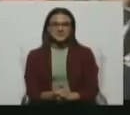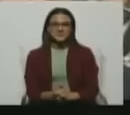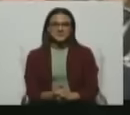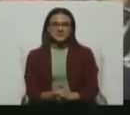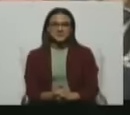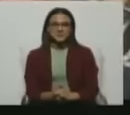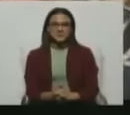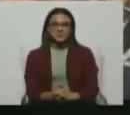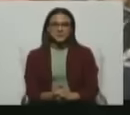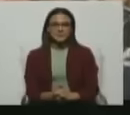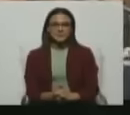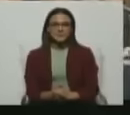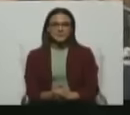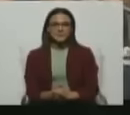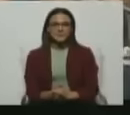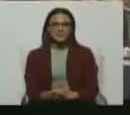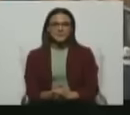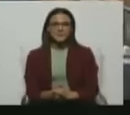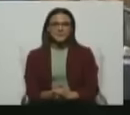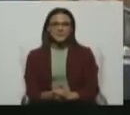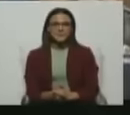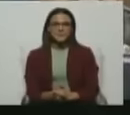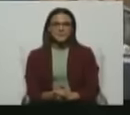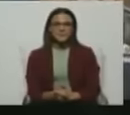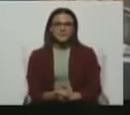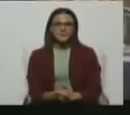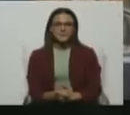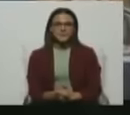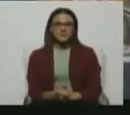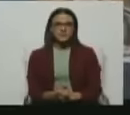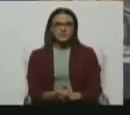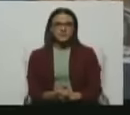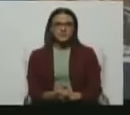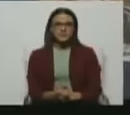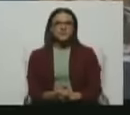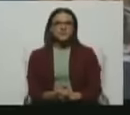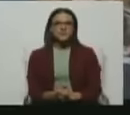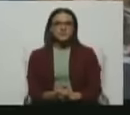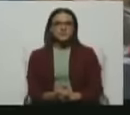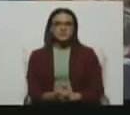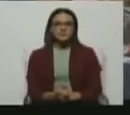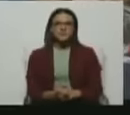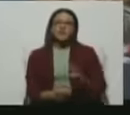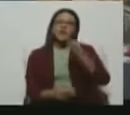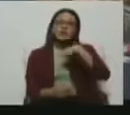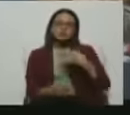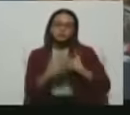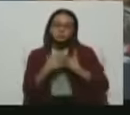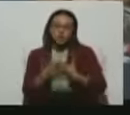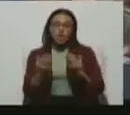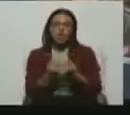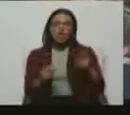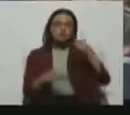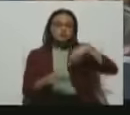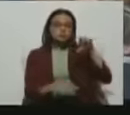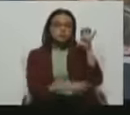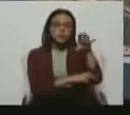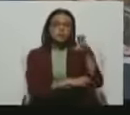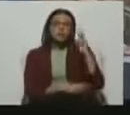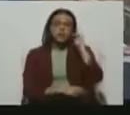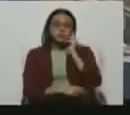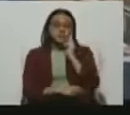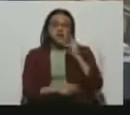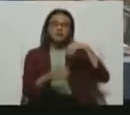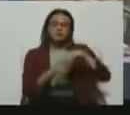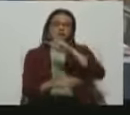Misión y orden de despliegue, con la finalidad de contribuir con la República Bolivariana de Venezuela a través